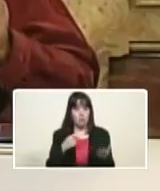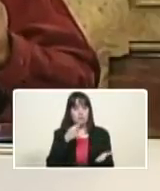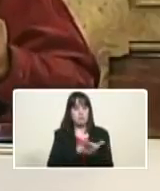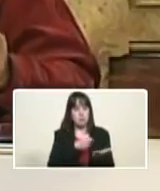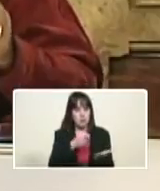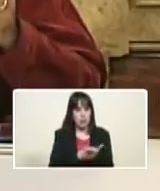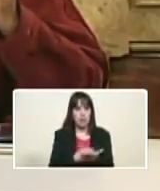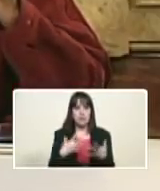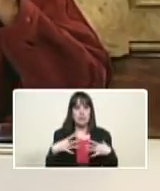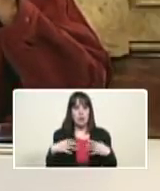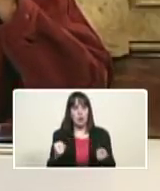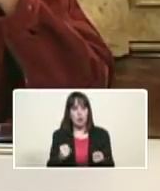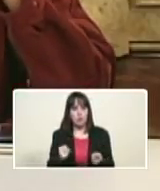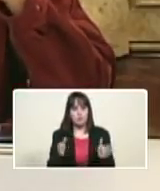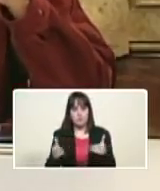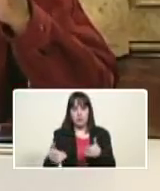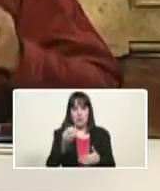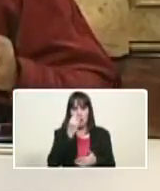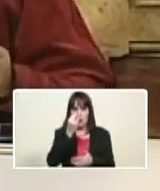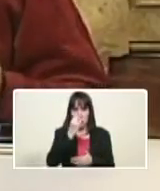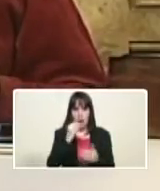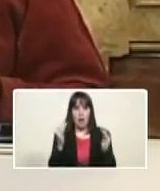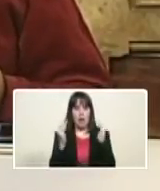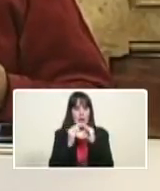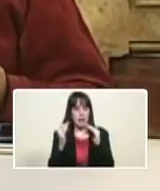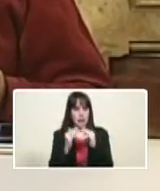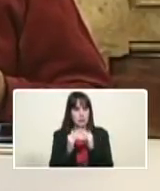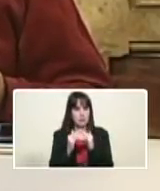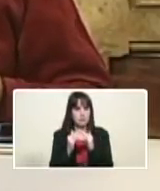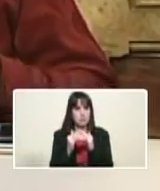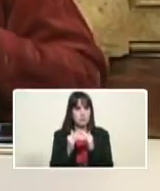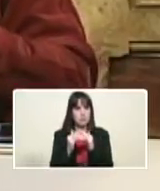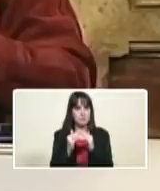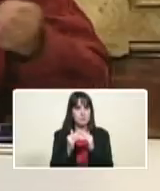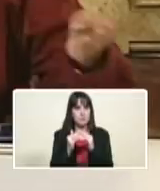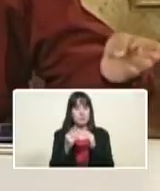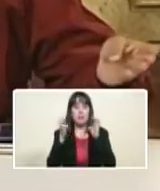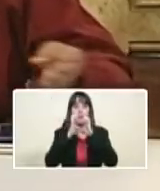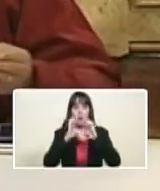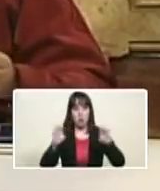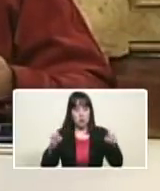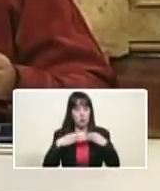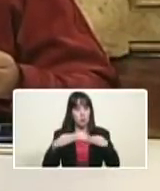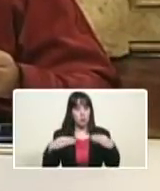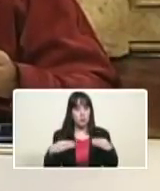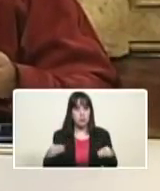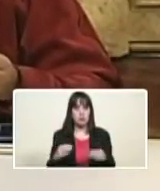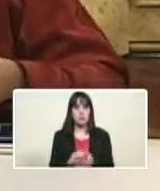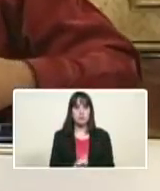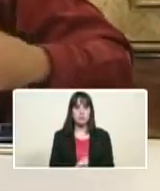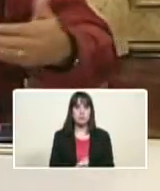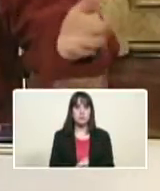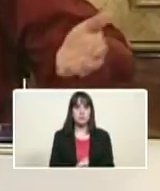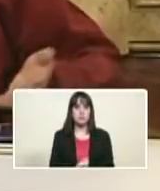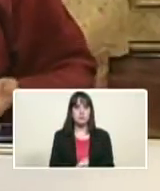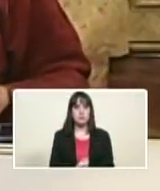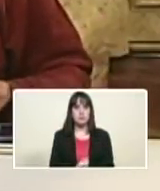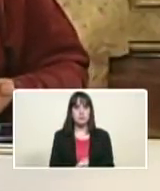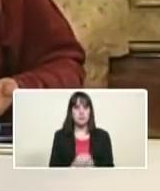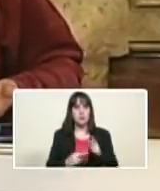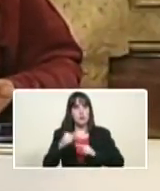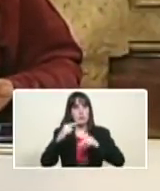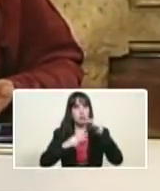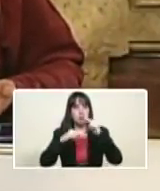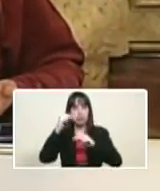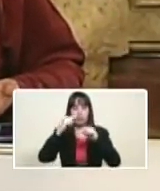en la salud, en las viviendas, en la educación pública, en la infraestructura, en las